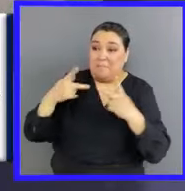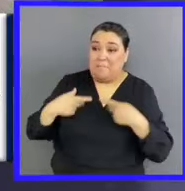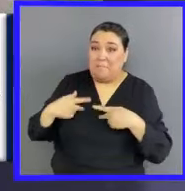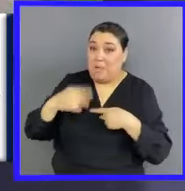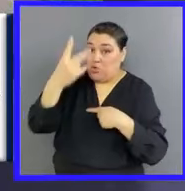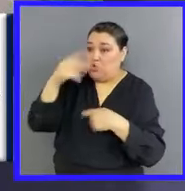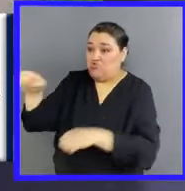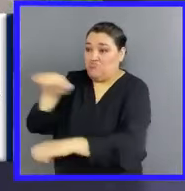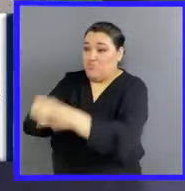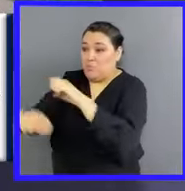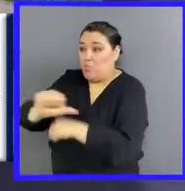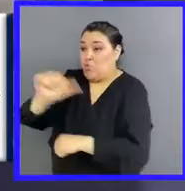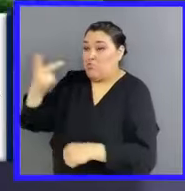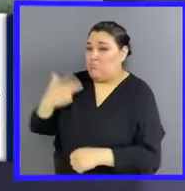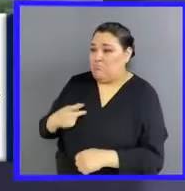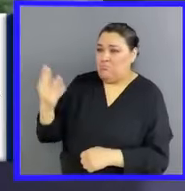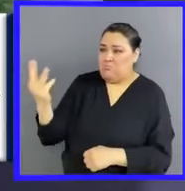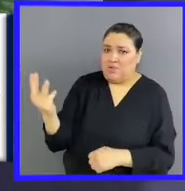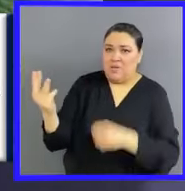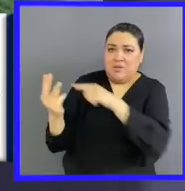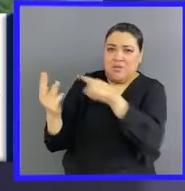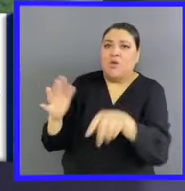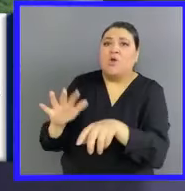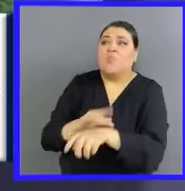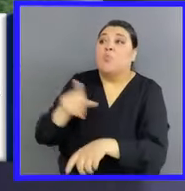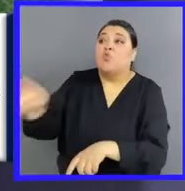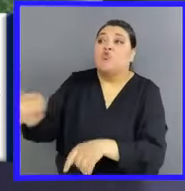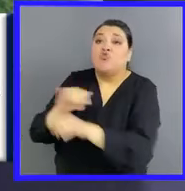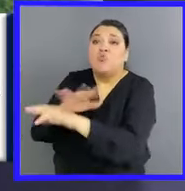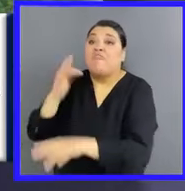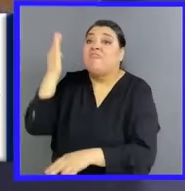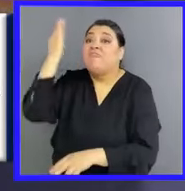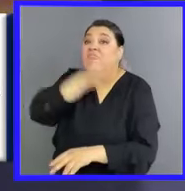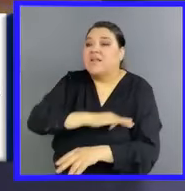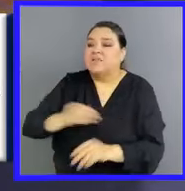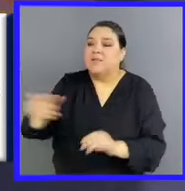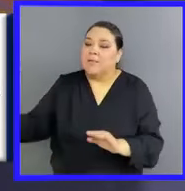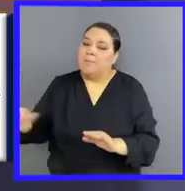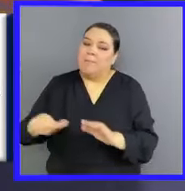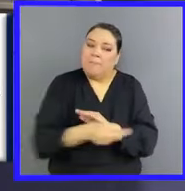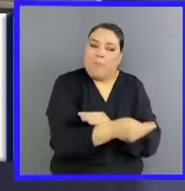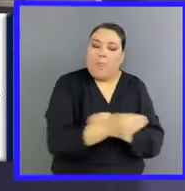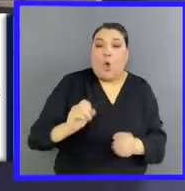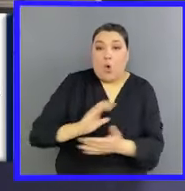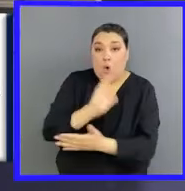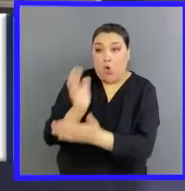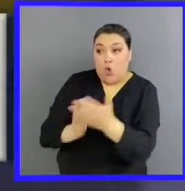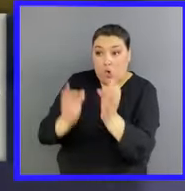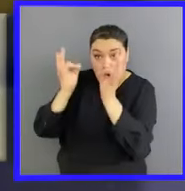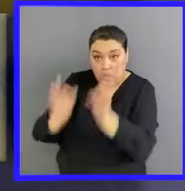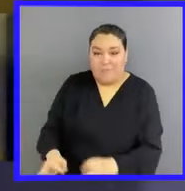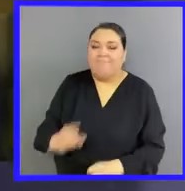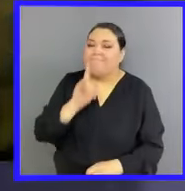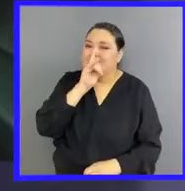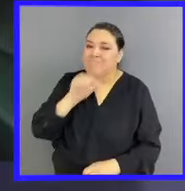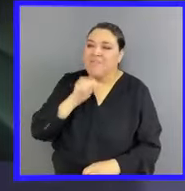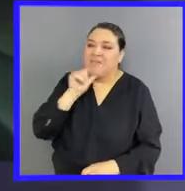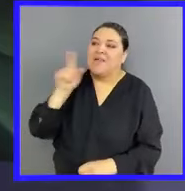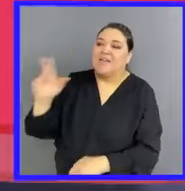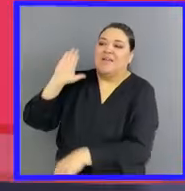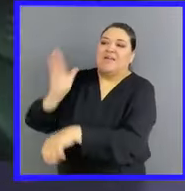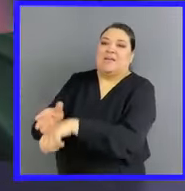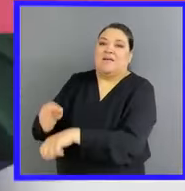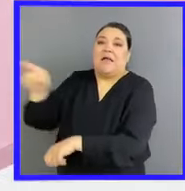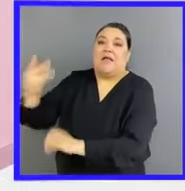particular debido a que proporcionaron información falsa o incumplieron los contratos correspondientes relacionados con la construcción del Tren